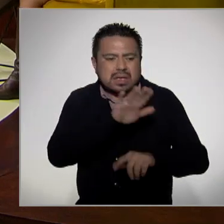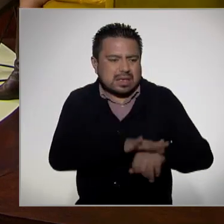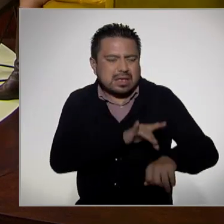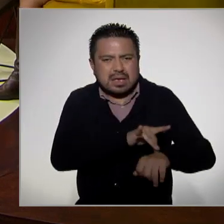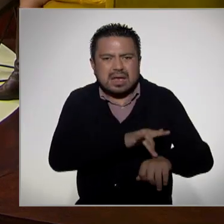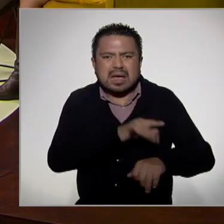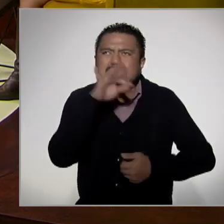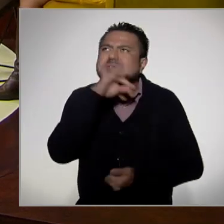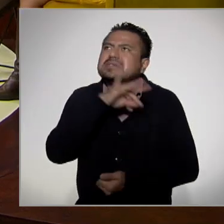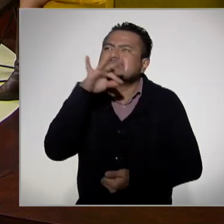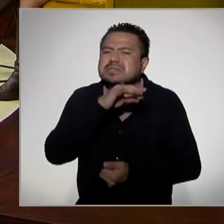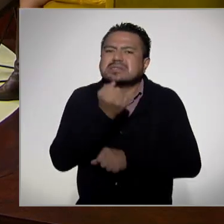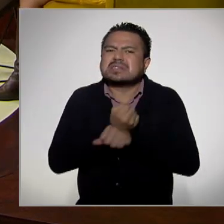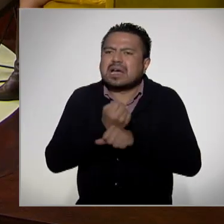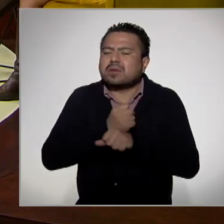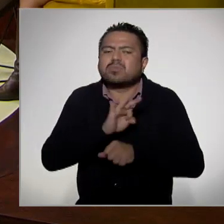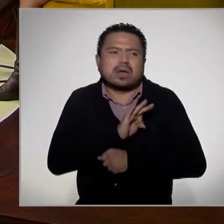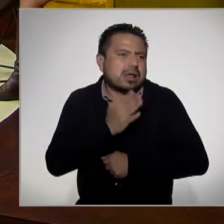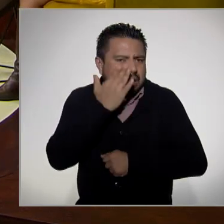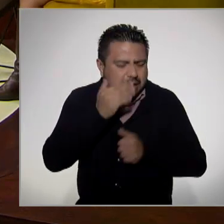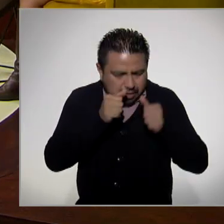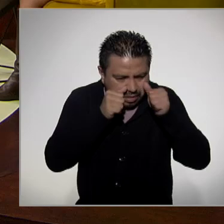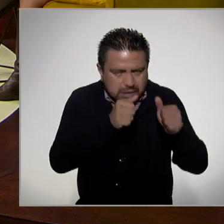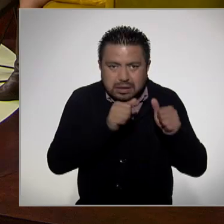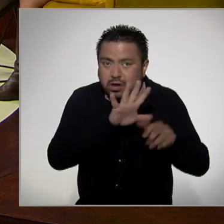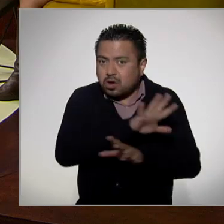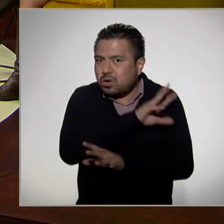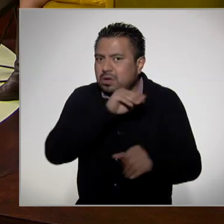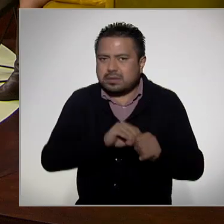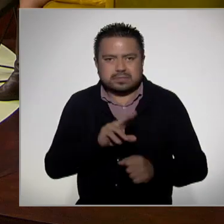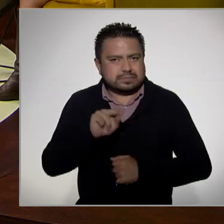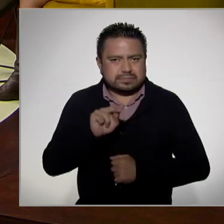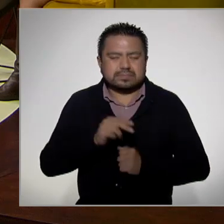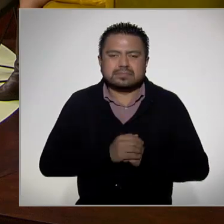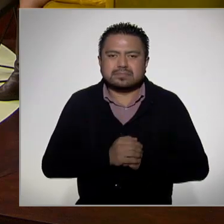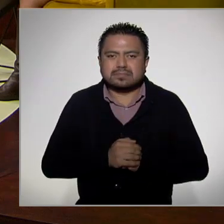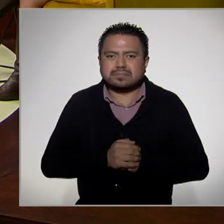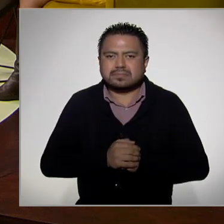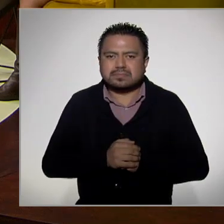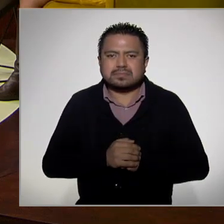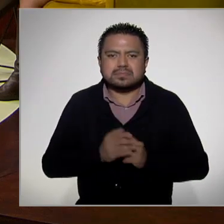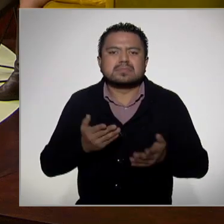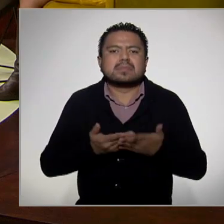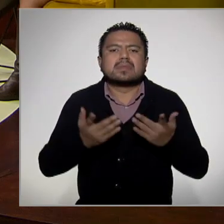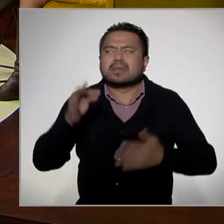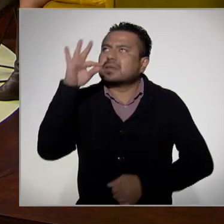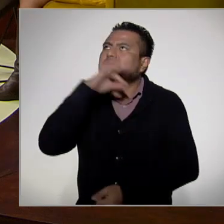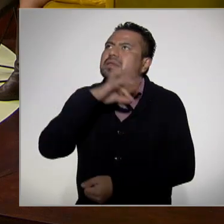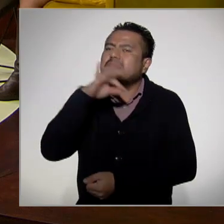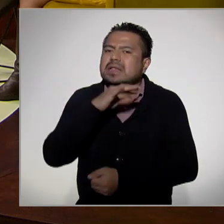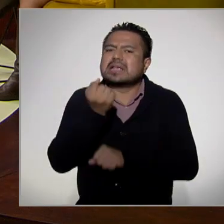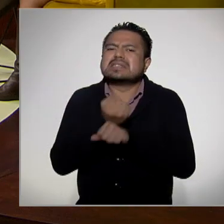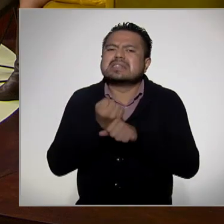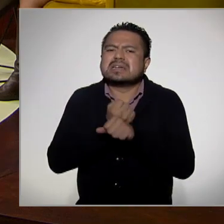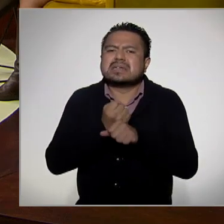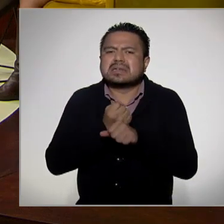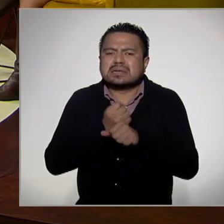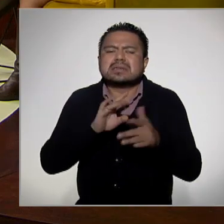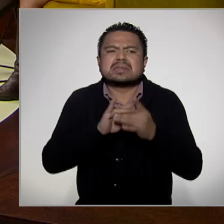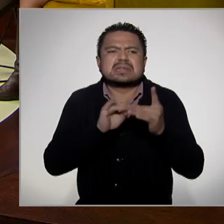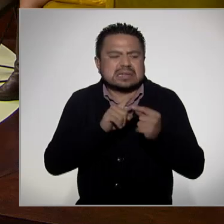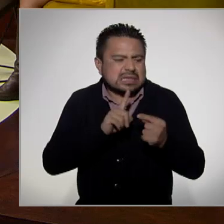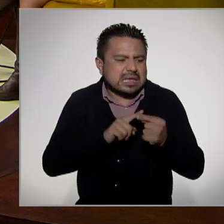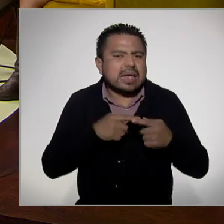transfusión que puede ser tratamiento de anemia pero no de todas no de todas las transfusiones están indicadas en